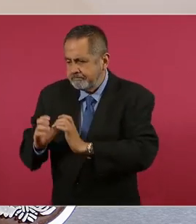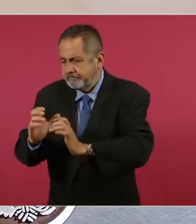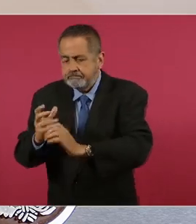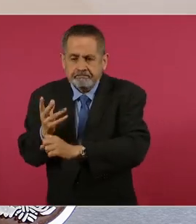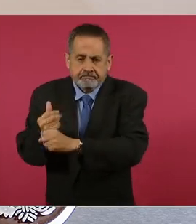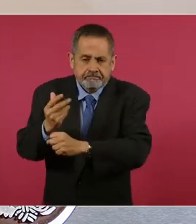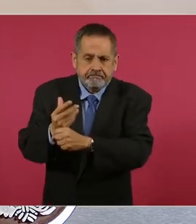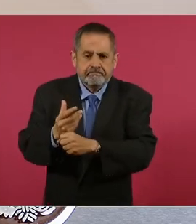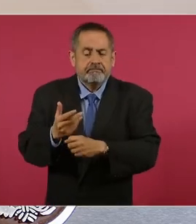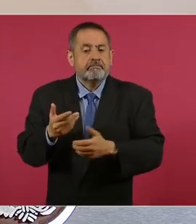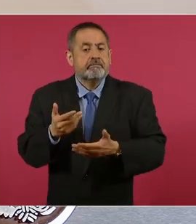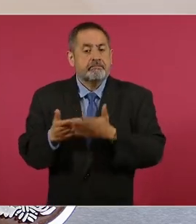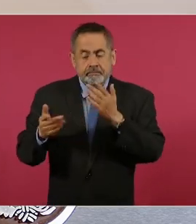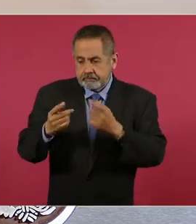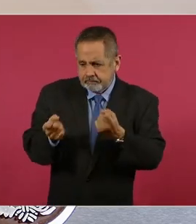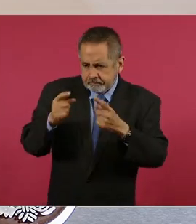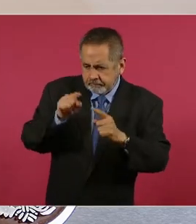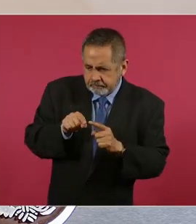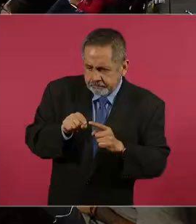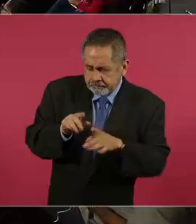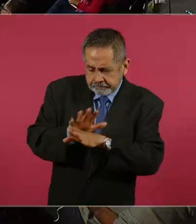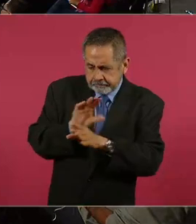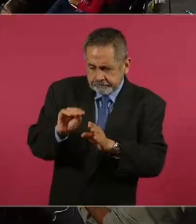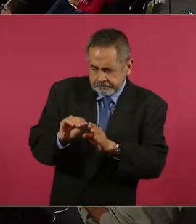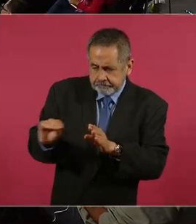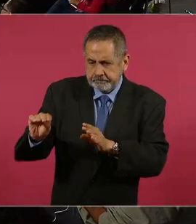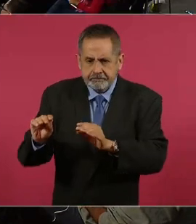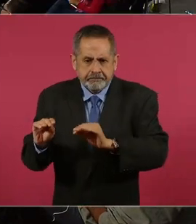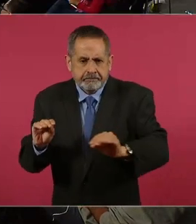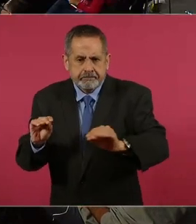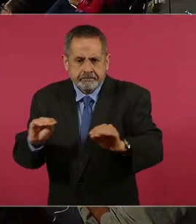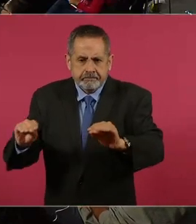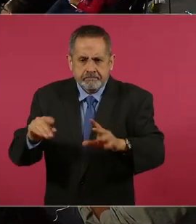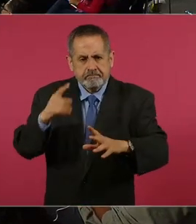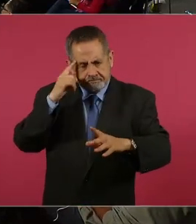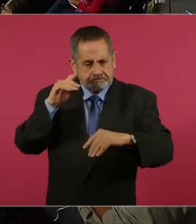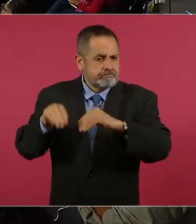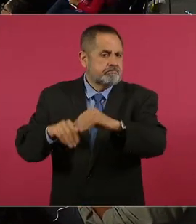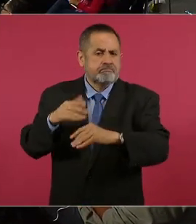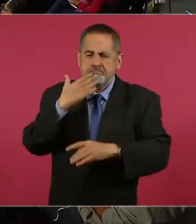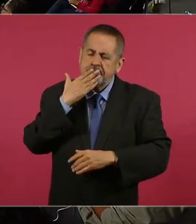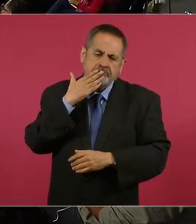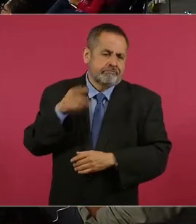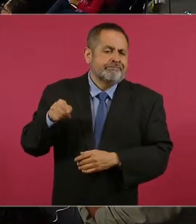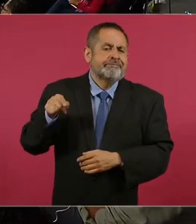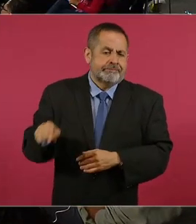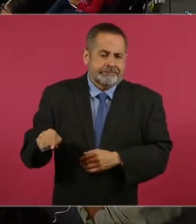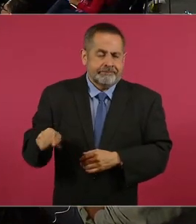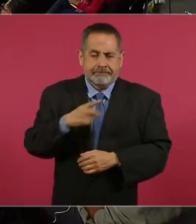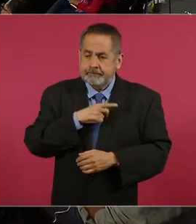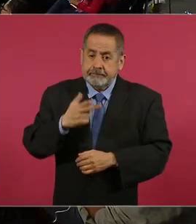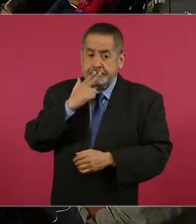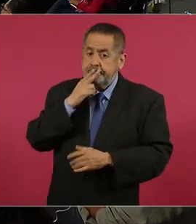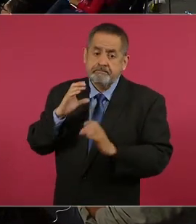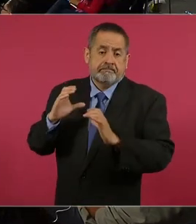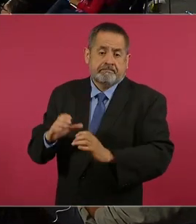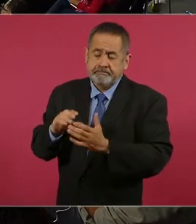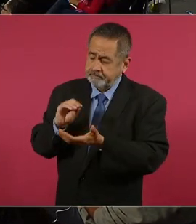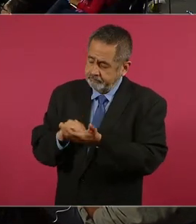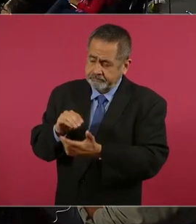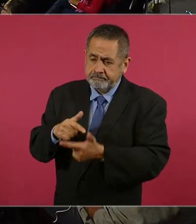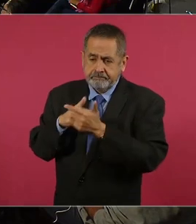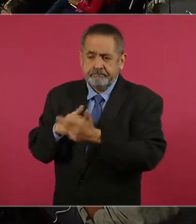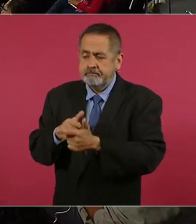la reubicación de algunos elementos construidos que deben permanecer en